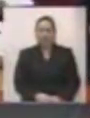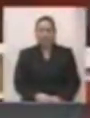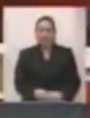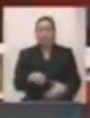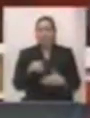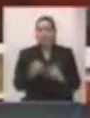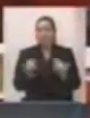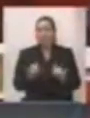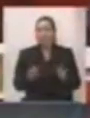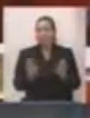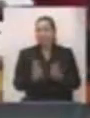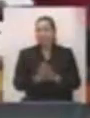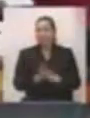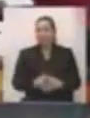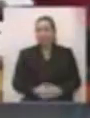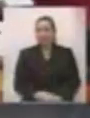Votación cerrada.